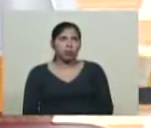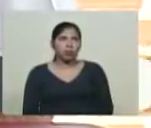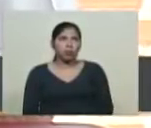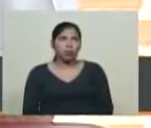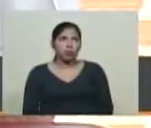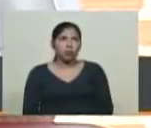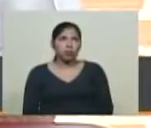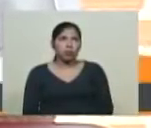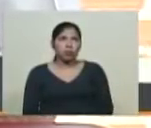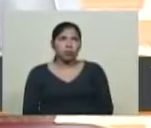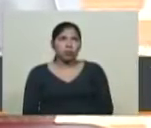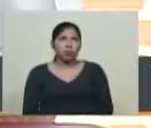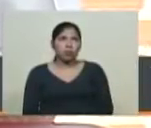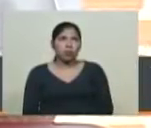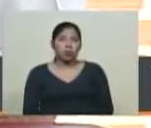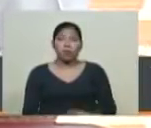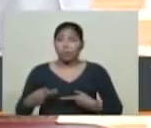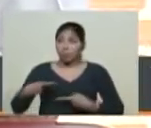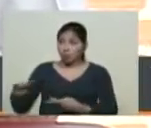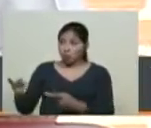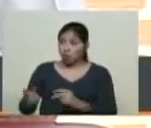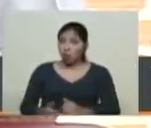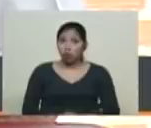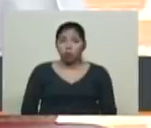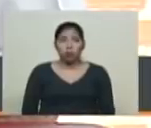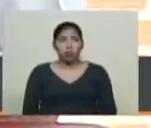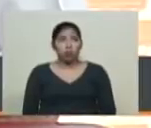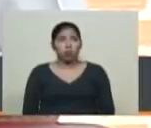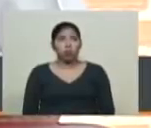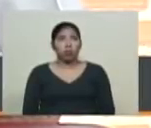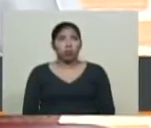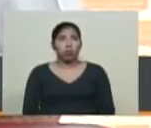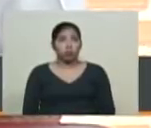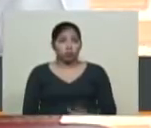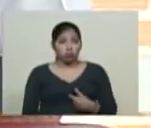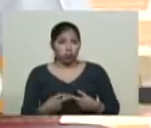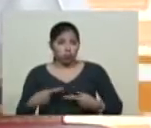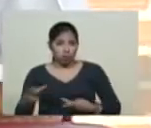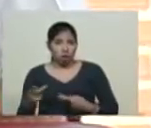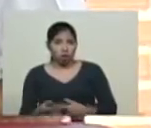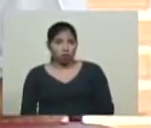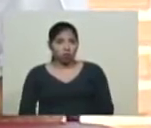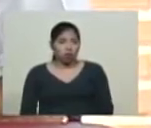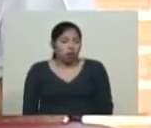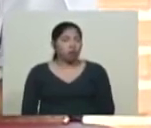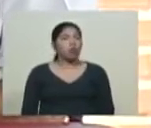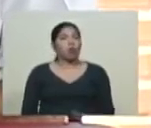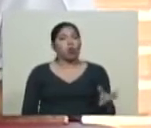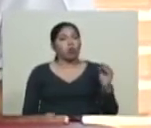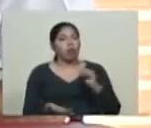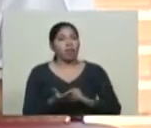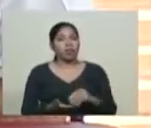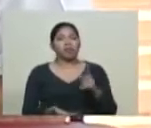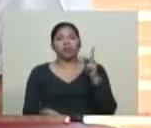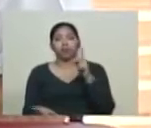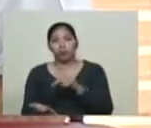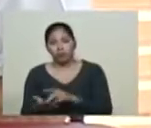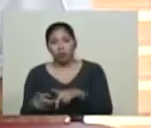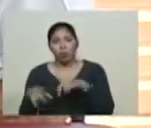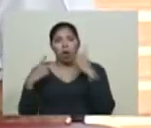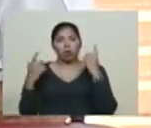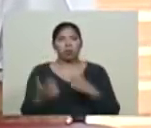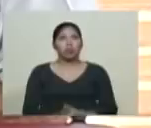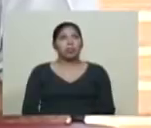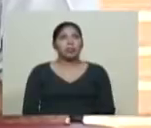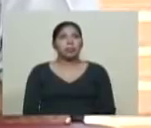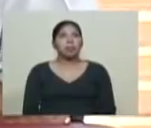bueno, ¿me invitan? Sí, presidente, claro, te he invitado. ¿Todo invitado? Te he invitado. Bueno, venimos para acá atrás. Mire, pero presidente, quería decir lo siguiente,